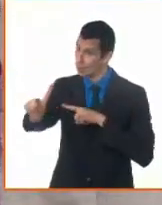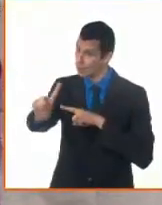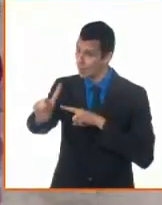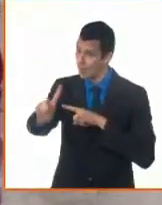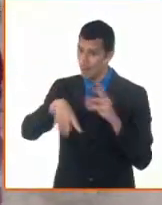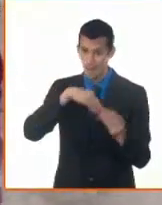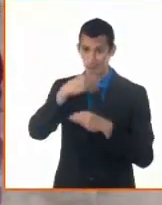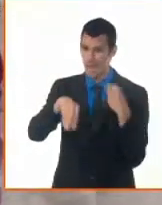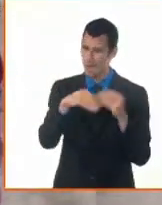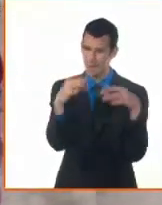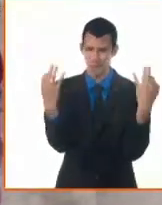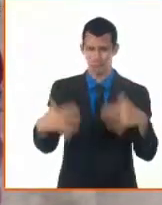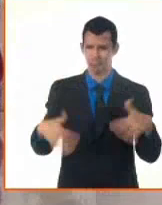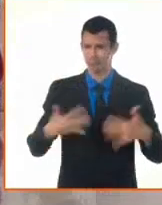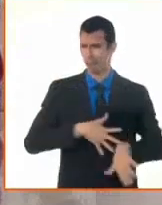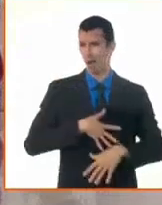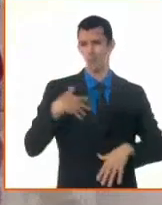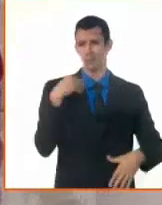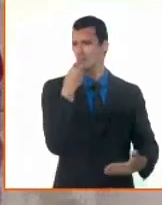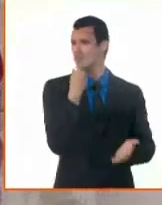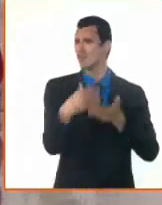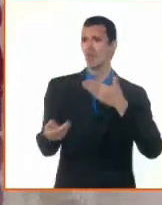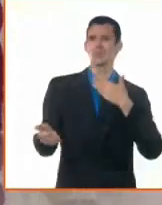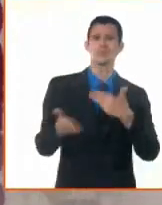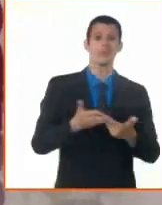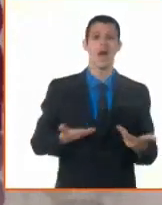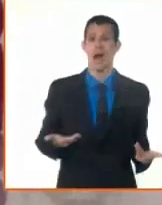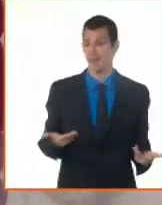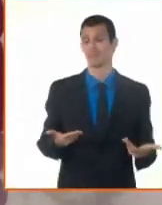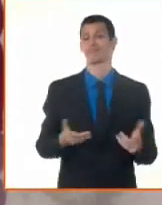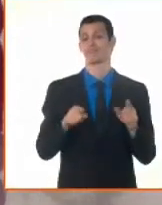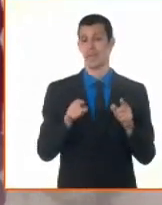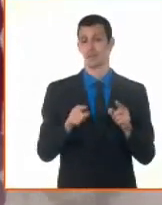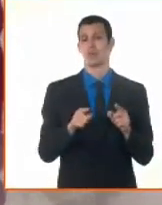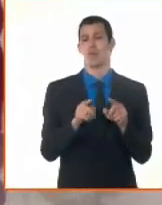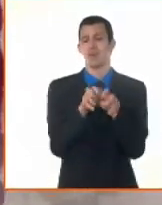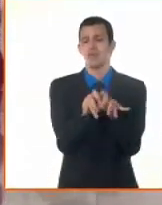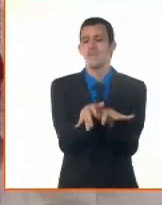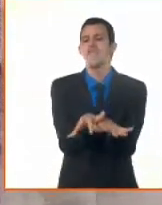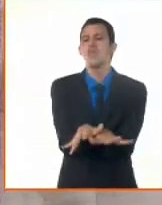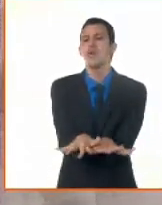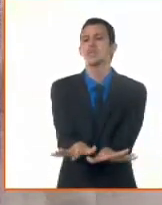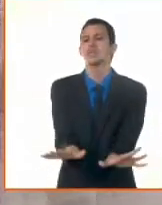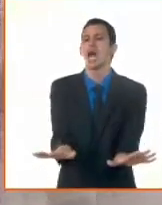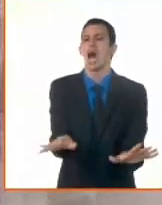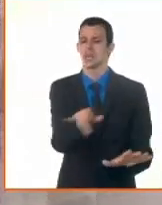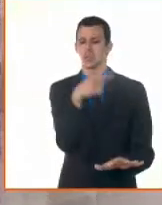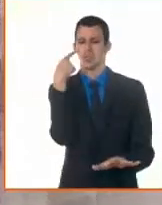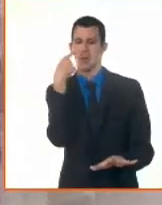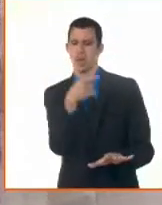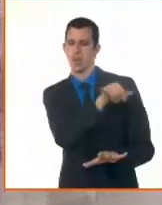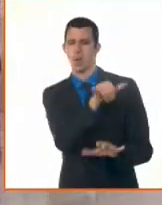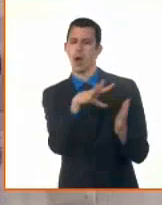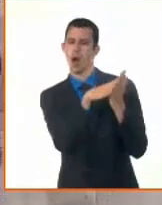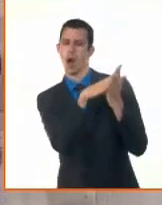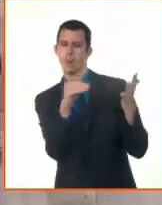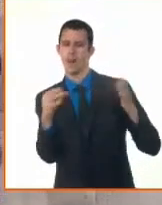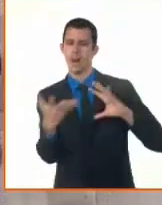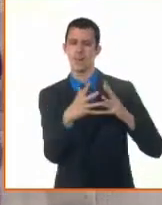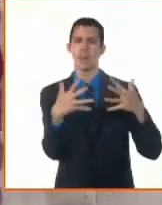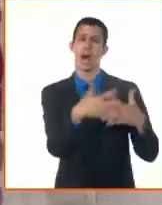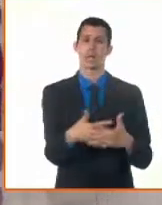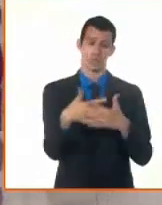de lo que venía pasando en Estados Unidos una situación muy complicada para América Latina una región que